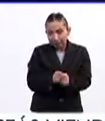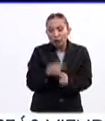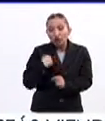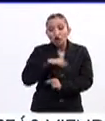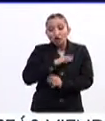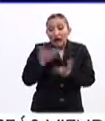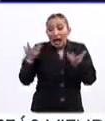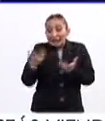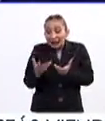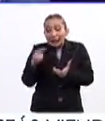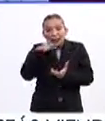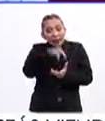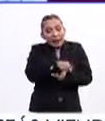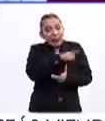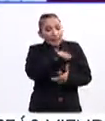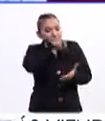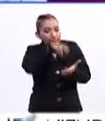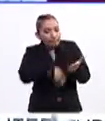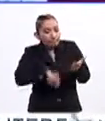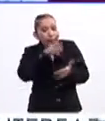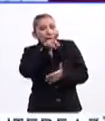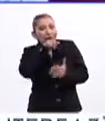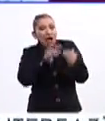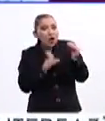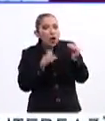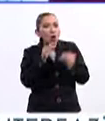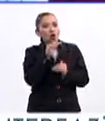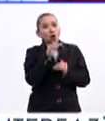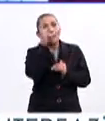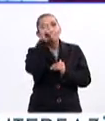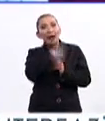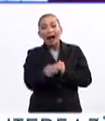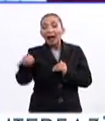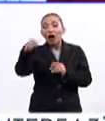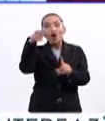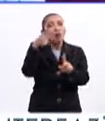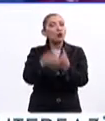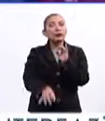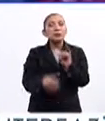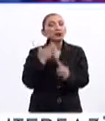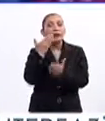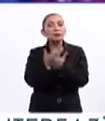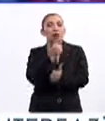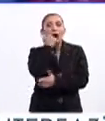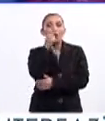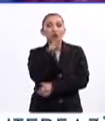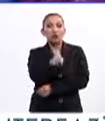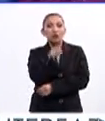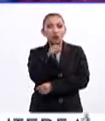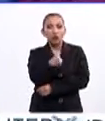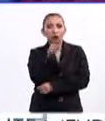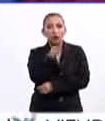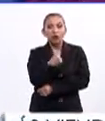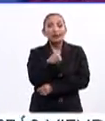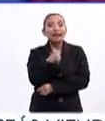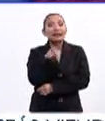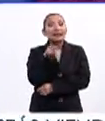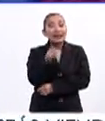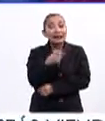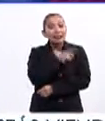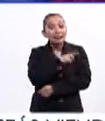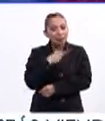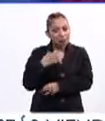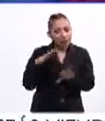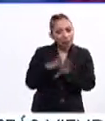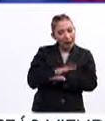lo que hagamos tiene que implicar una mejora para el receptor final del servicio, que es el estudiante, y tenemos que